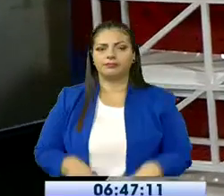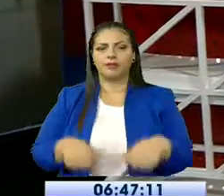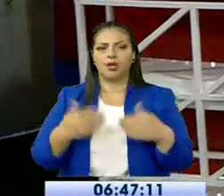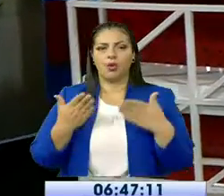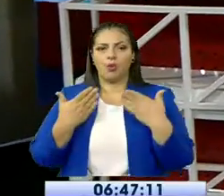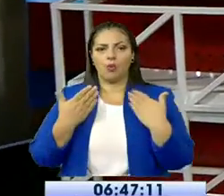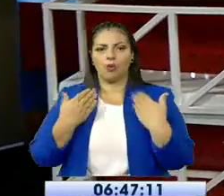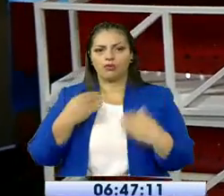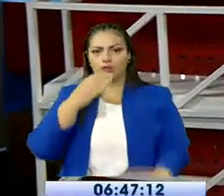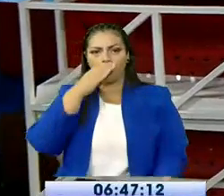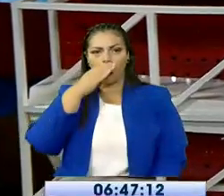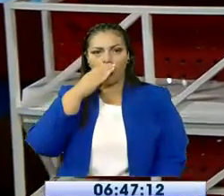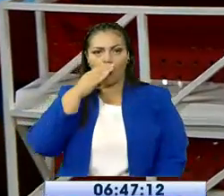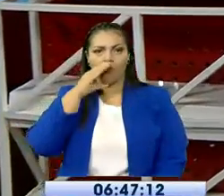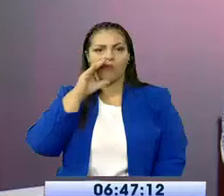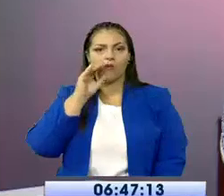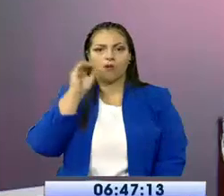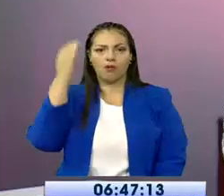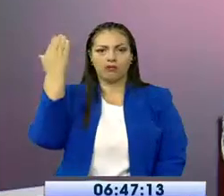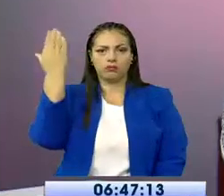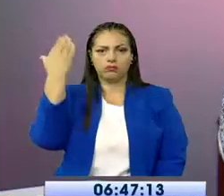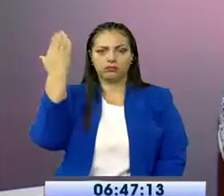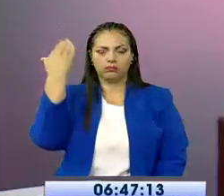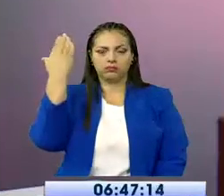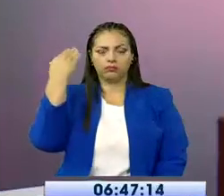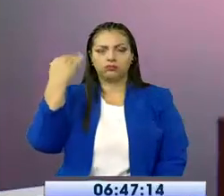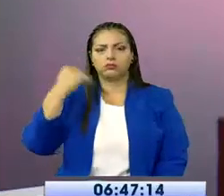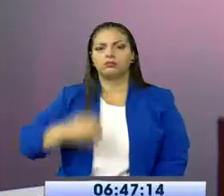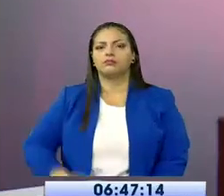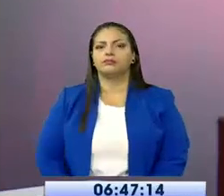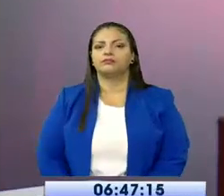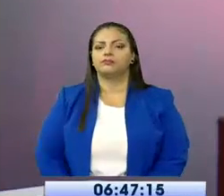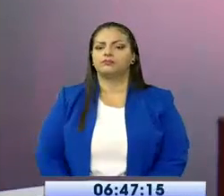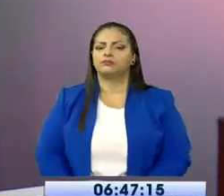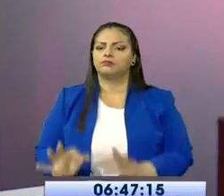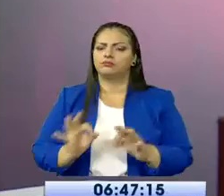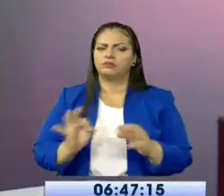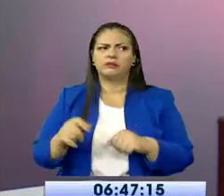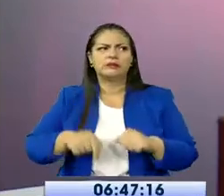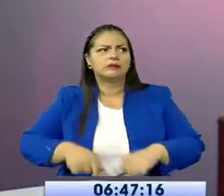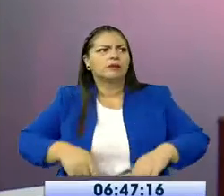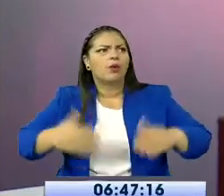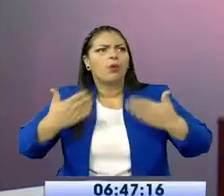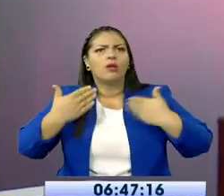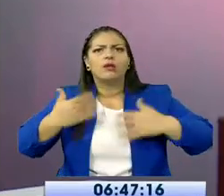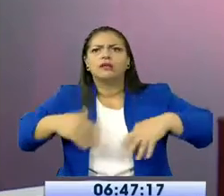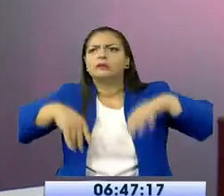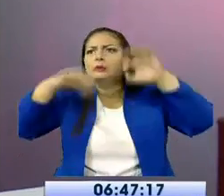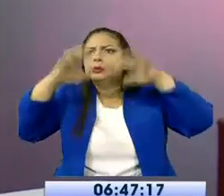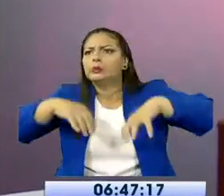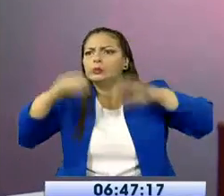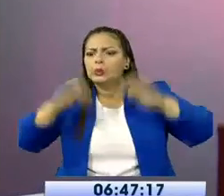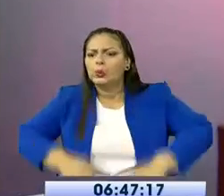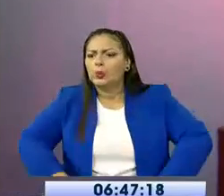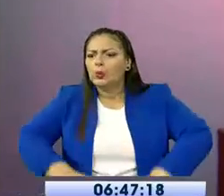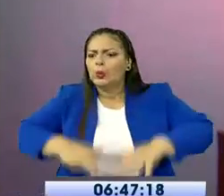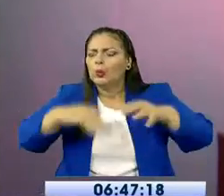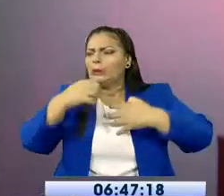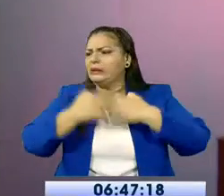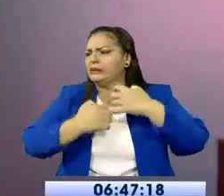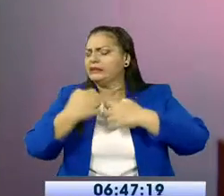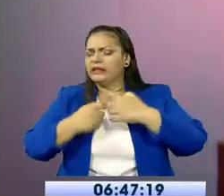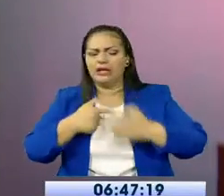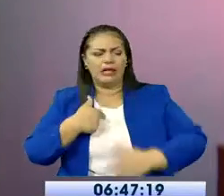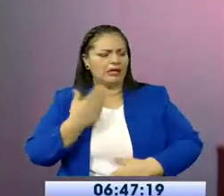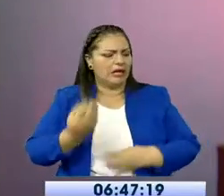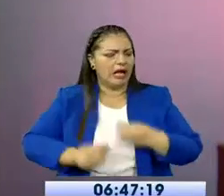Guayaquil, el alcalde de la ciudad, Jaime Nebot, dio detalles respecto a las acciones tomadas para enfrentar los estragos provocados por las últimas lluvias